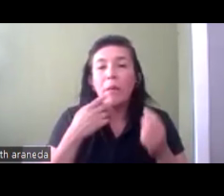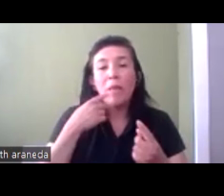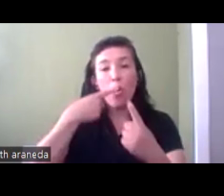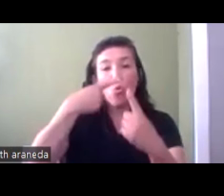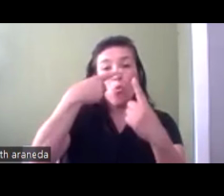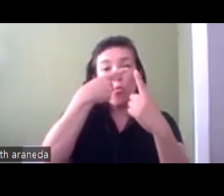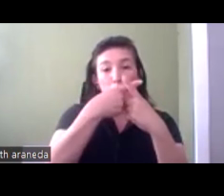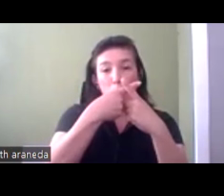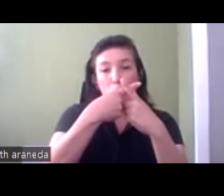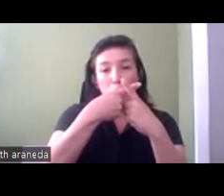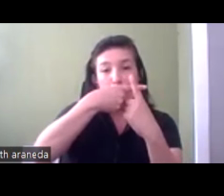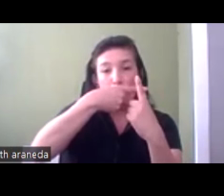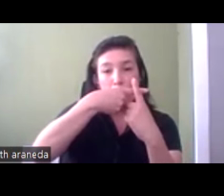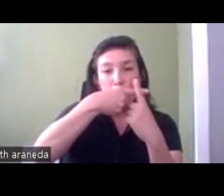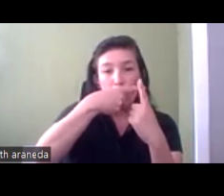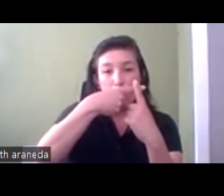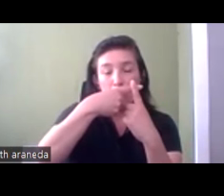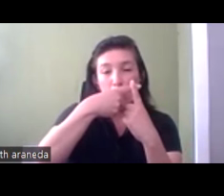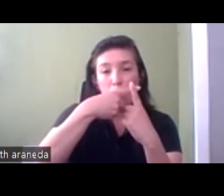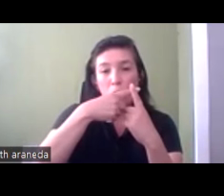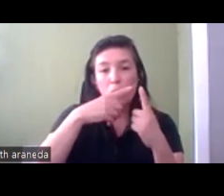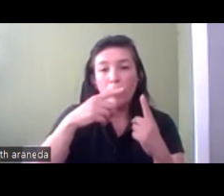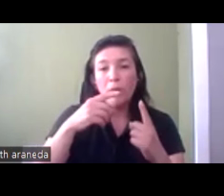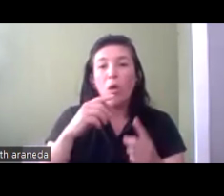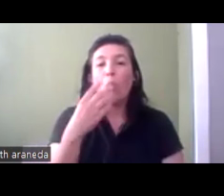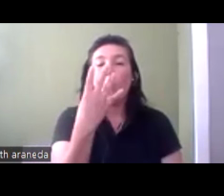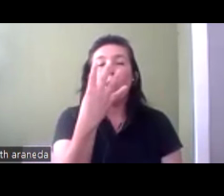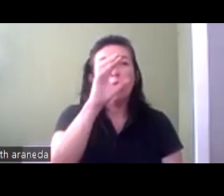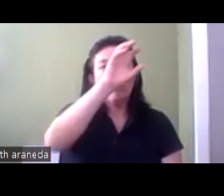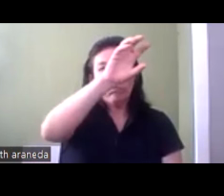diametral, la figura equidistante en 4 posiciones.